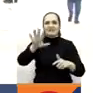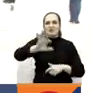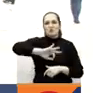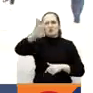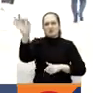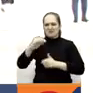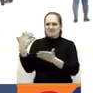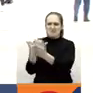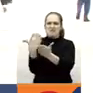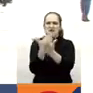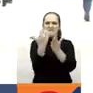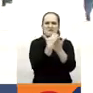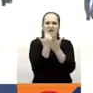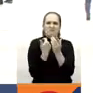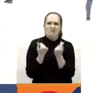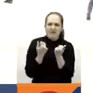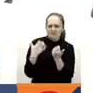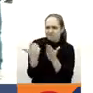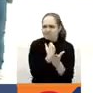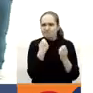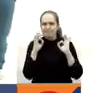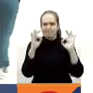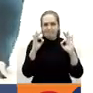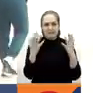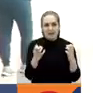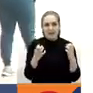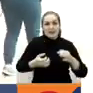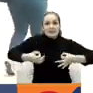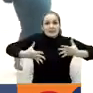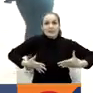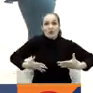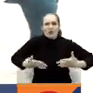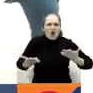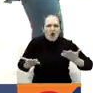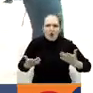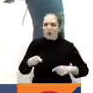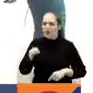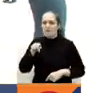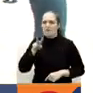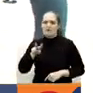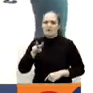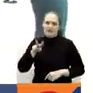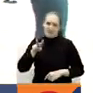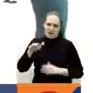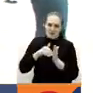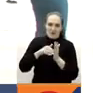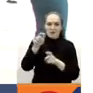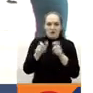a este día. En temas de seguridad, más de 6.000 policías están custodiando en este momento los